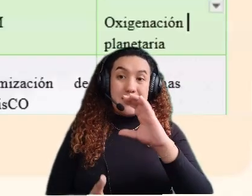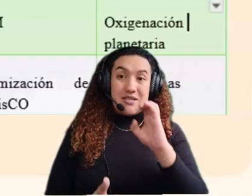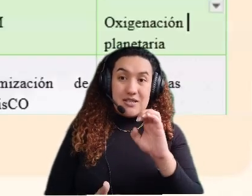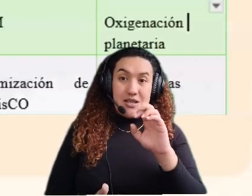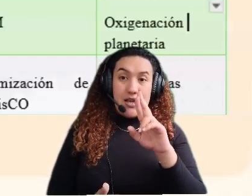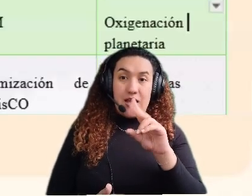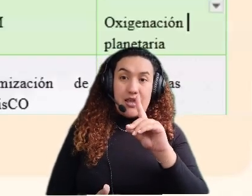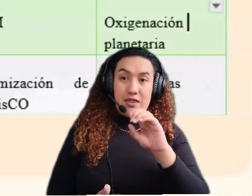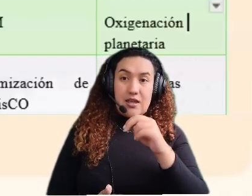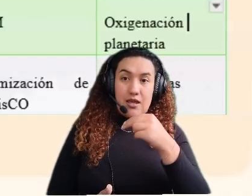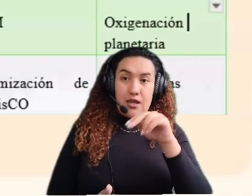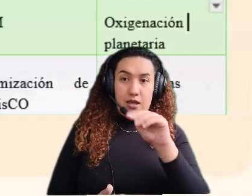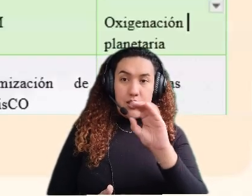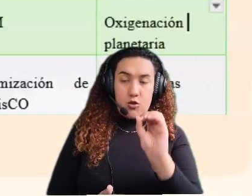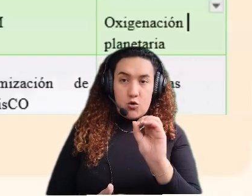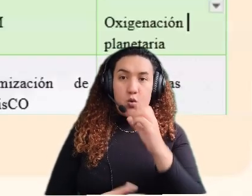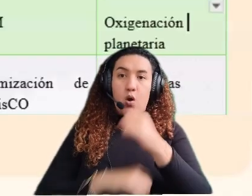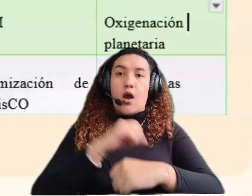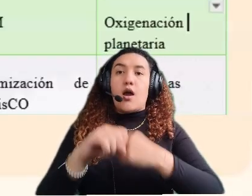entre 5 y 12